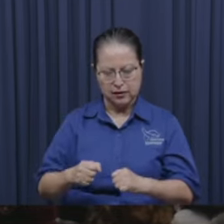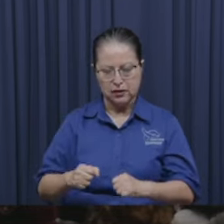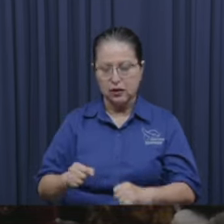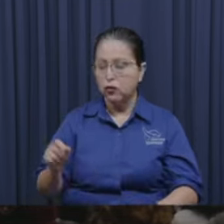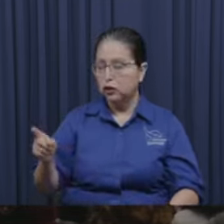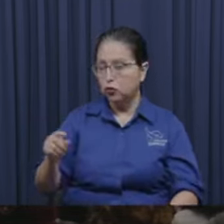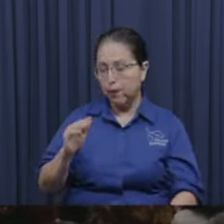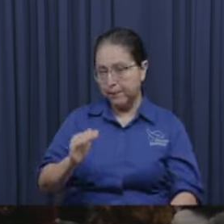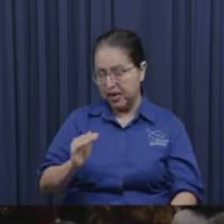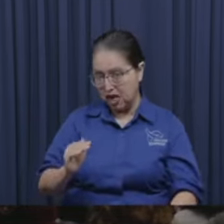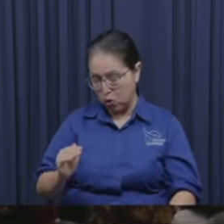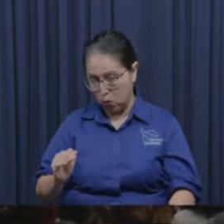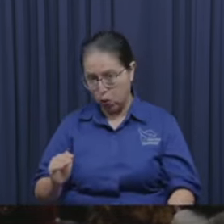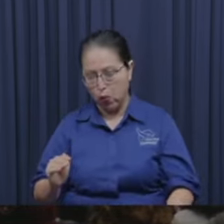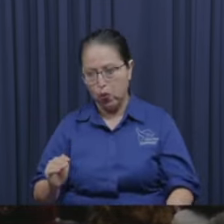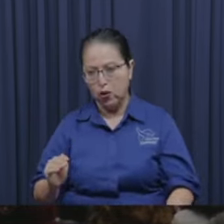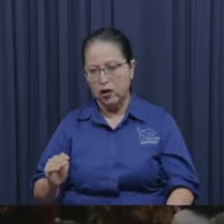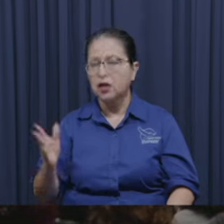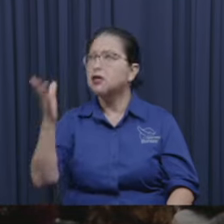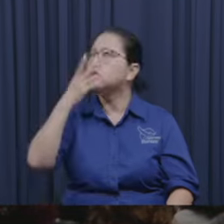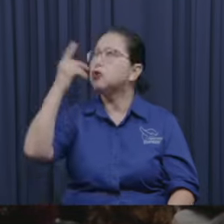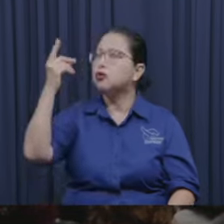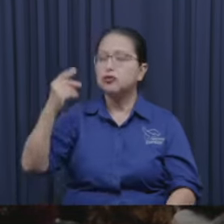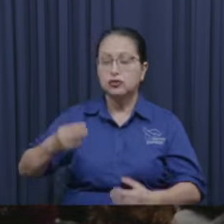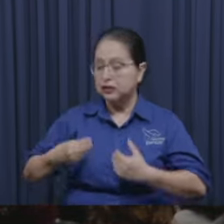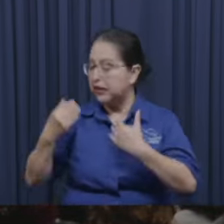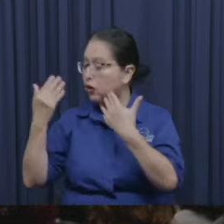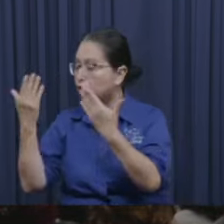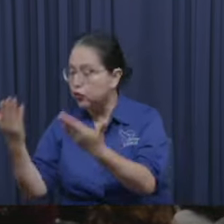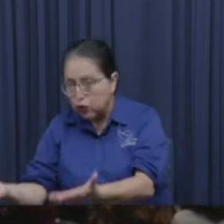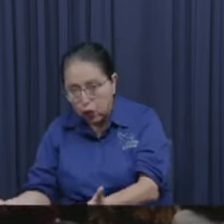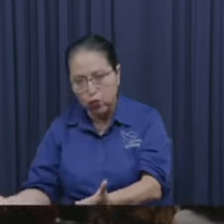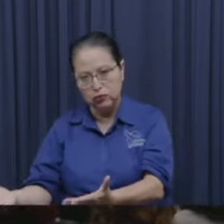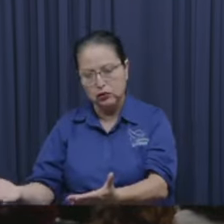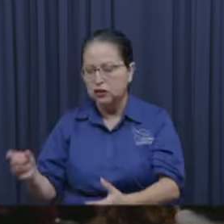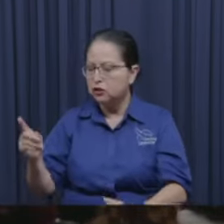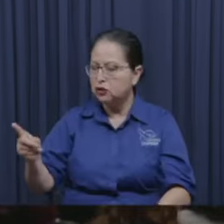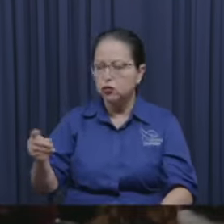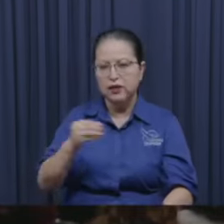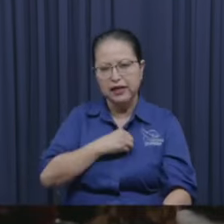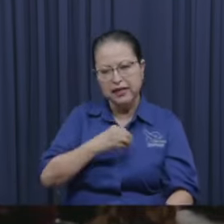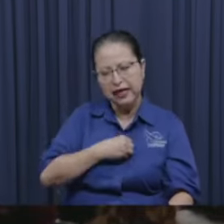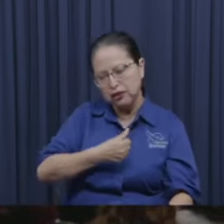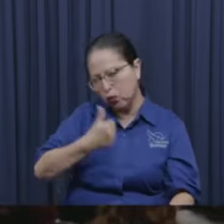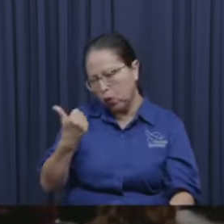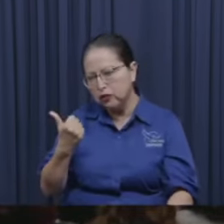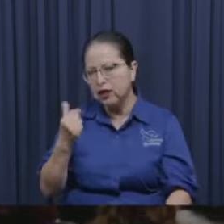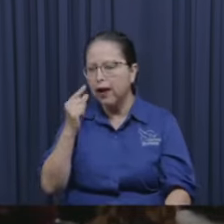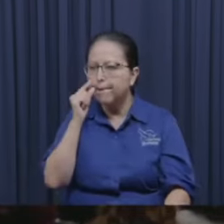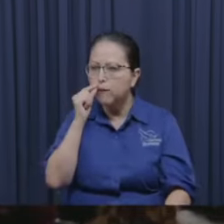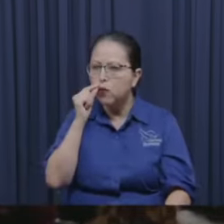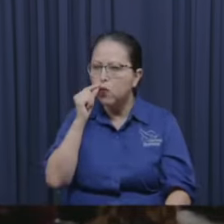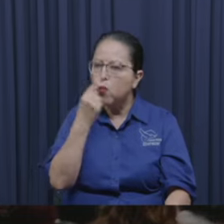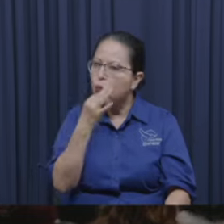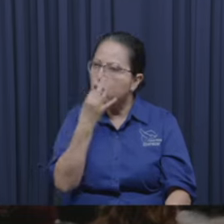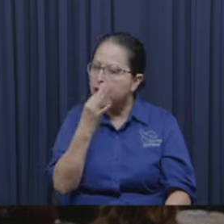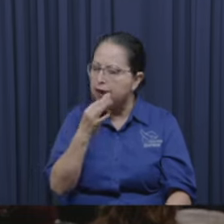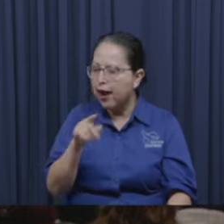no te dio Dios todo lo que te ha dado si querías otra mujer Incluso si querías otra mujer ahí